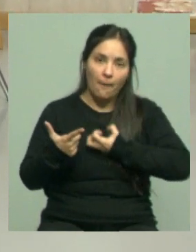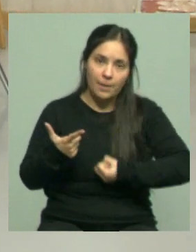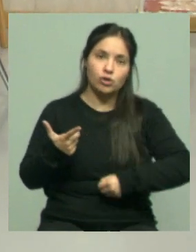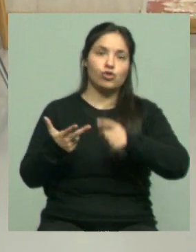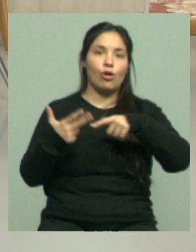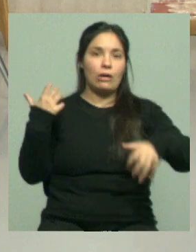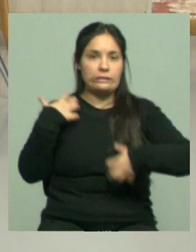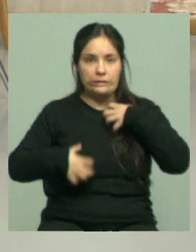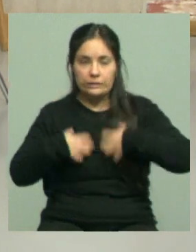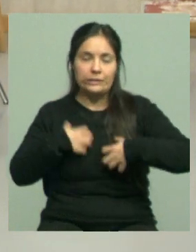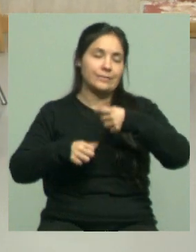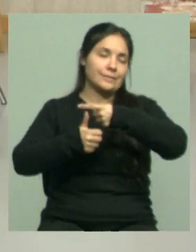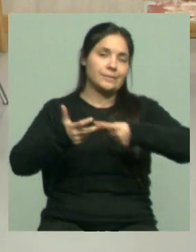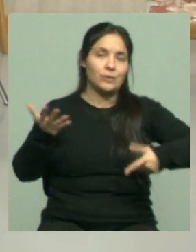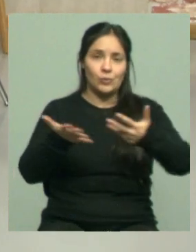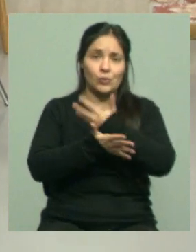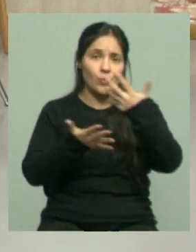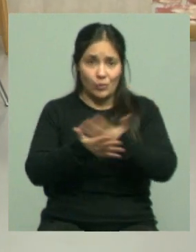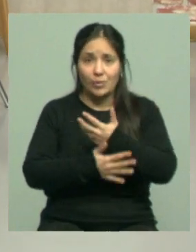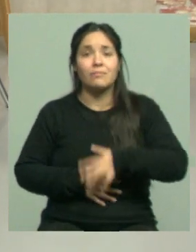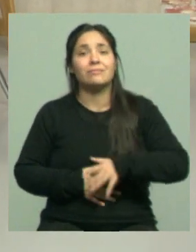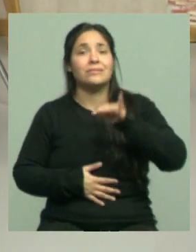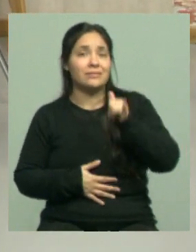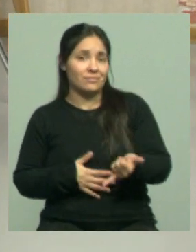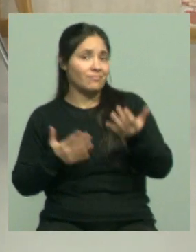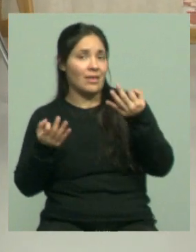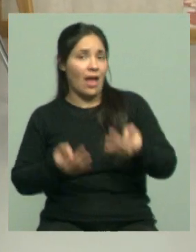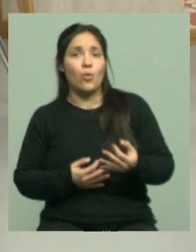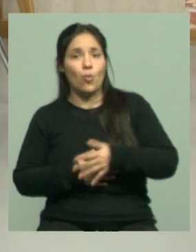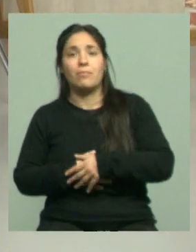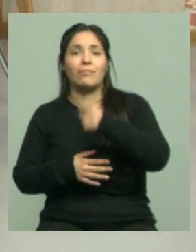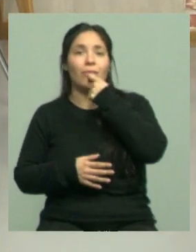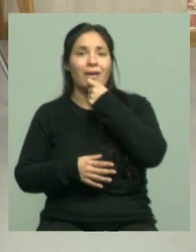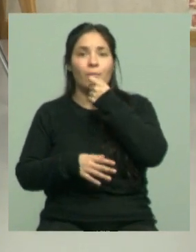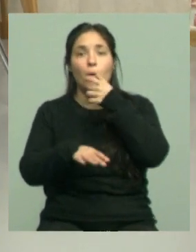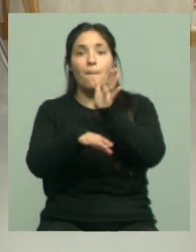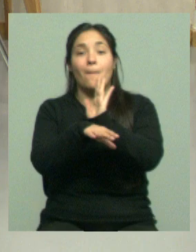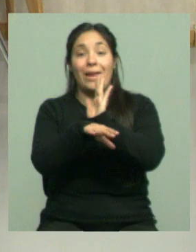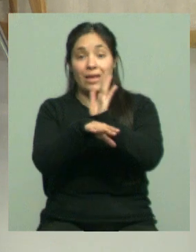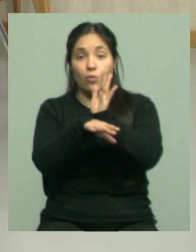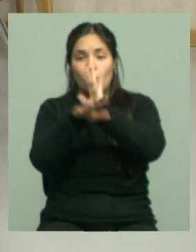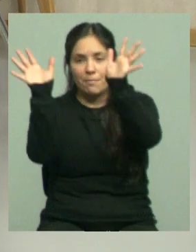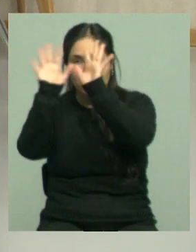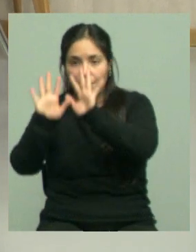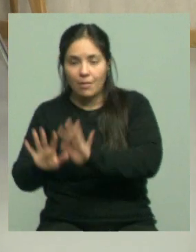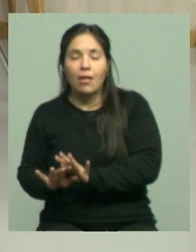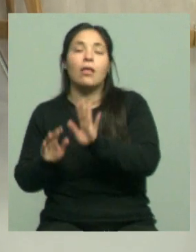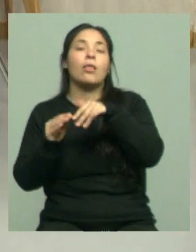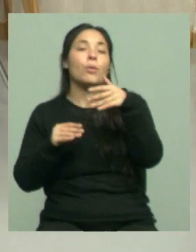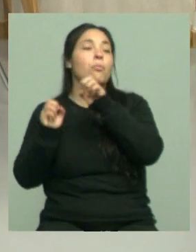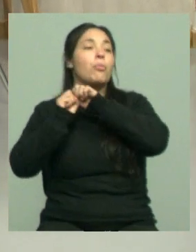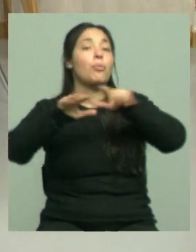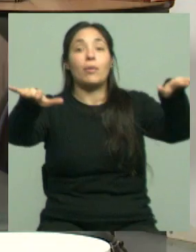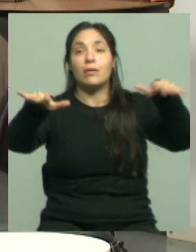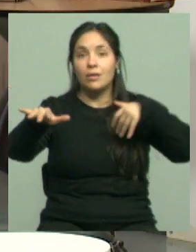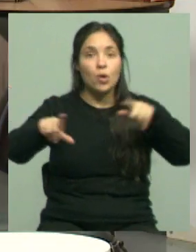es tal vez pensar en una ficción o en un contenido para una red social y que el impacto que puede tener es muy fuerte. Sí, ¿no? Sí,